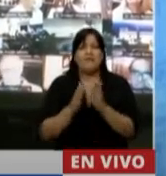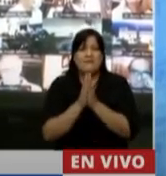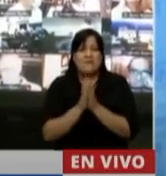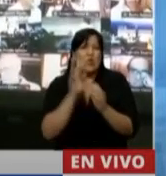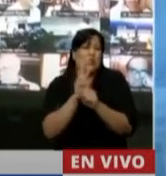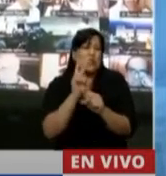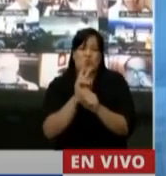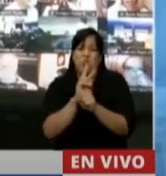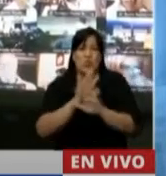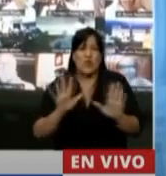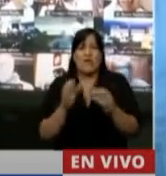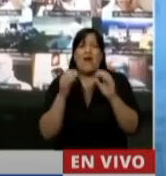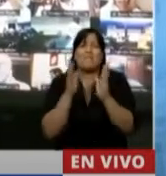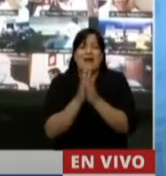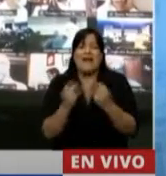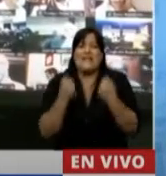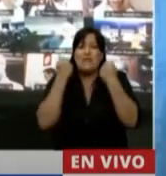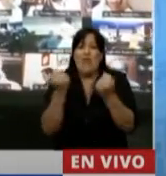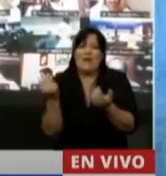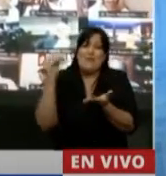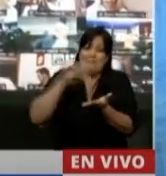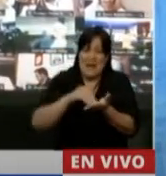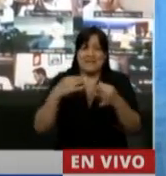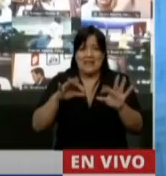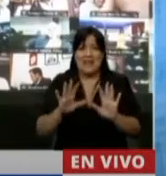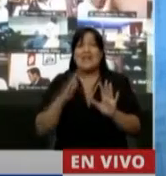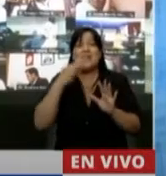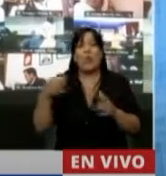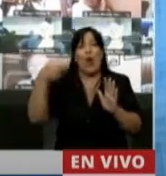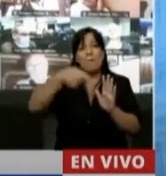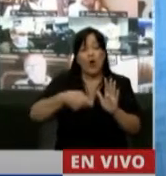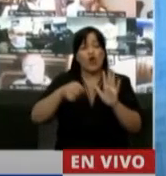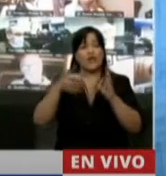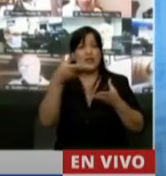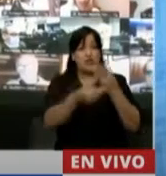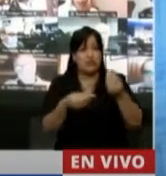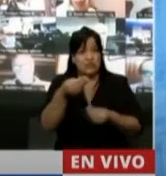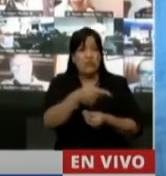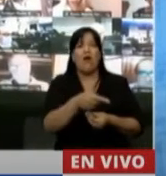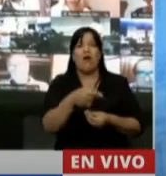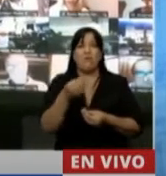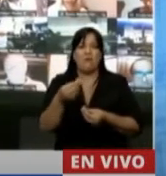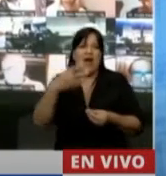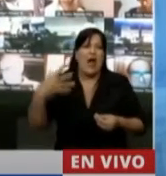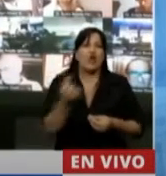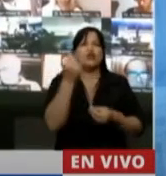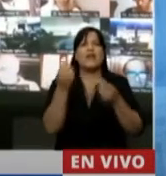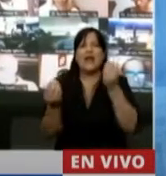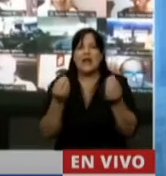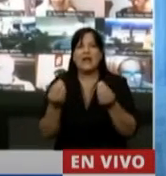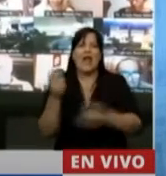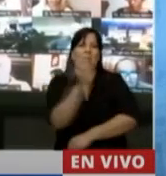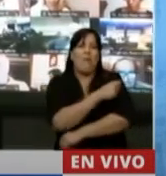ley pueda ser discutido en la Cámara Baja, con lo cual también, por supuesto, que esperamos que tengamos la ley